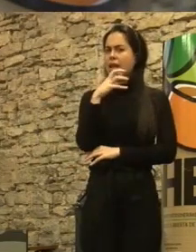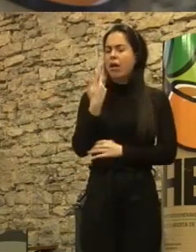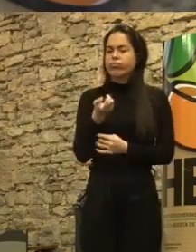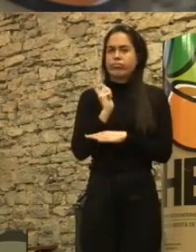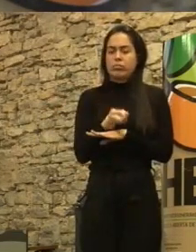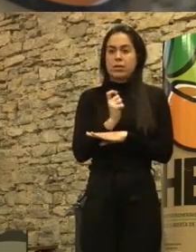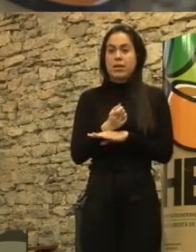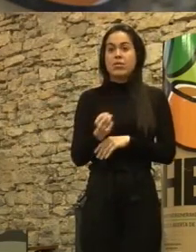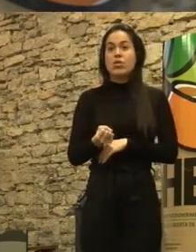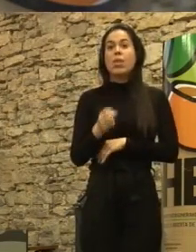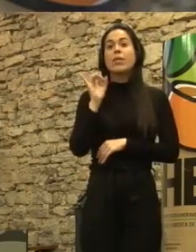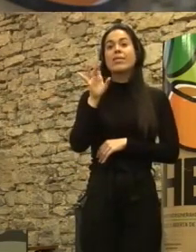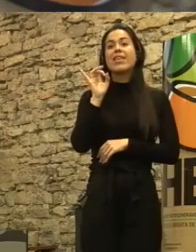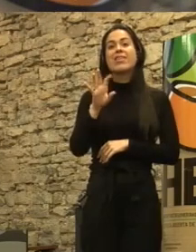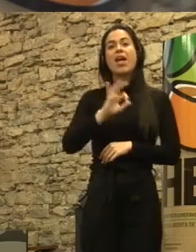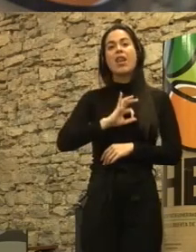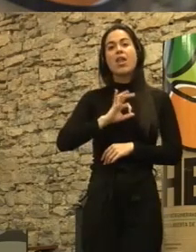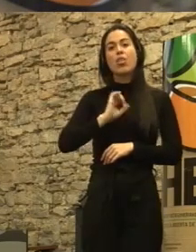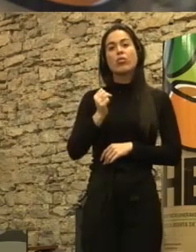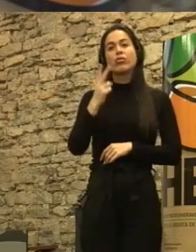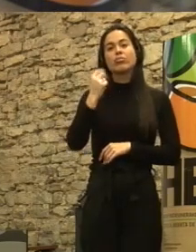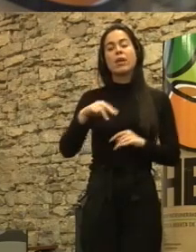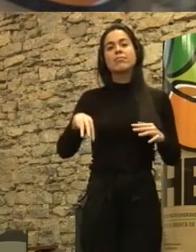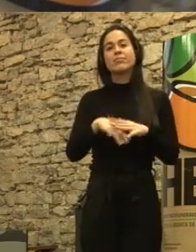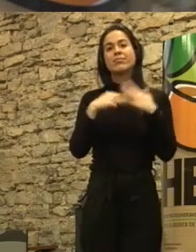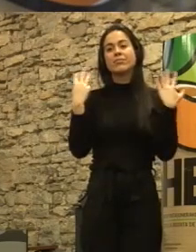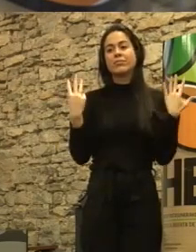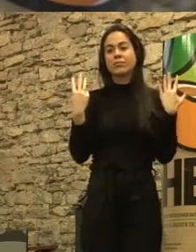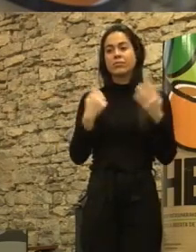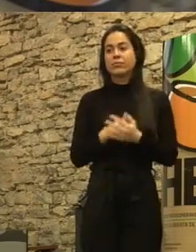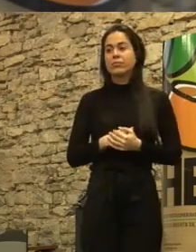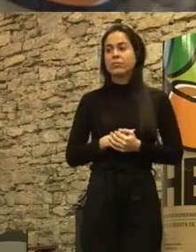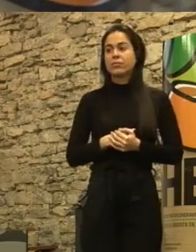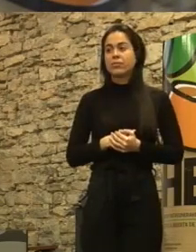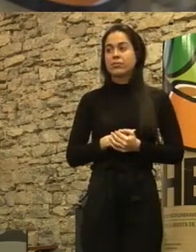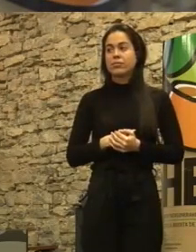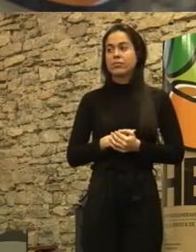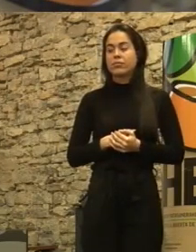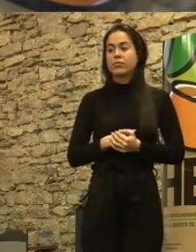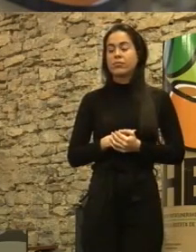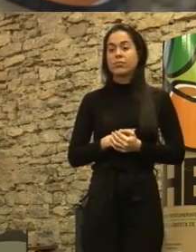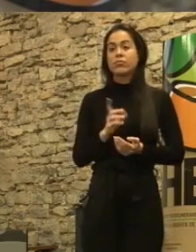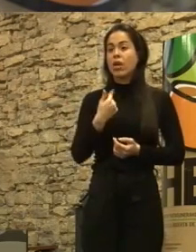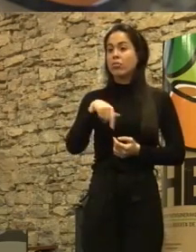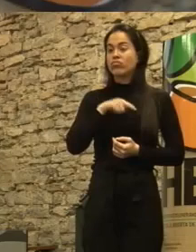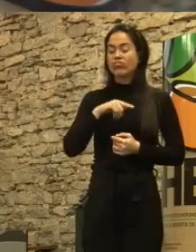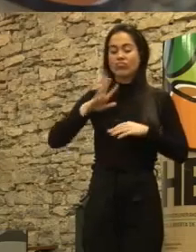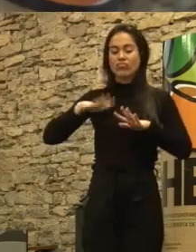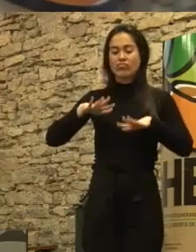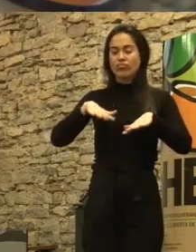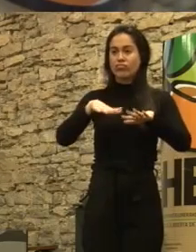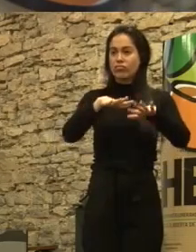del 15 de enero, la acción que hicimos inmediatamente después de las concentraciones, que